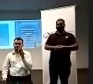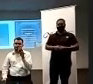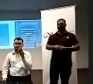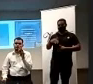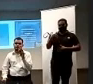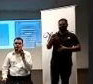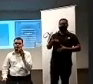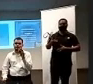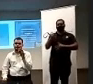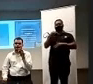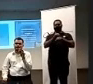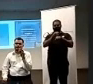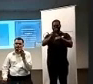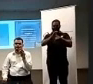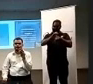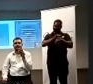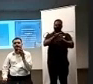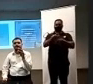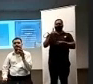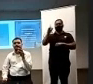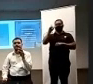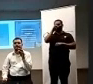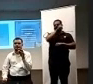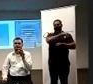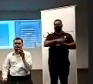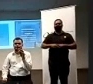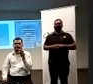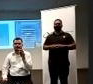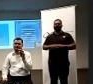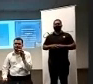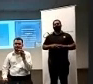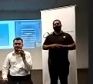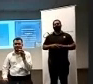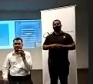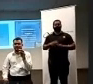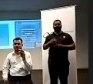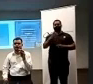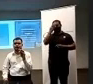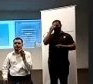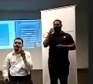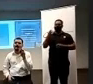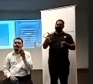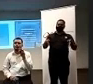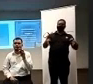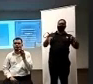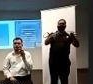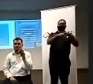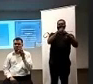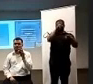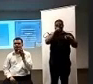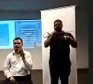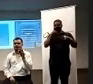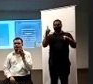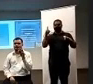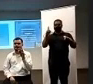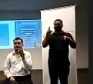la inclusión, hay retrocesos en la parte de empleo a personas con discapacidad porque se cancelaron, los privados cancelaron la